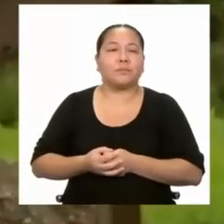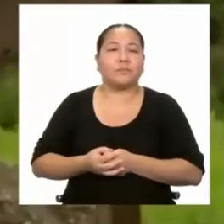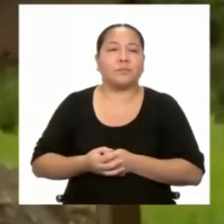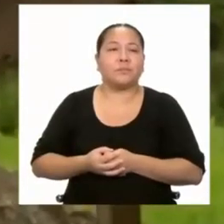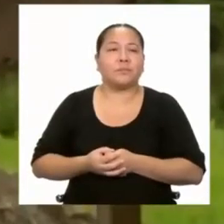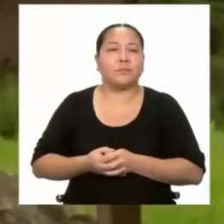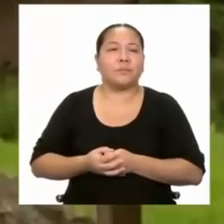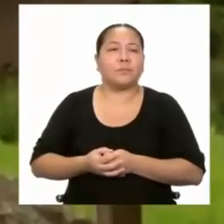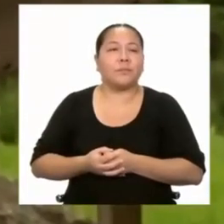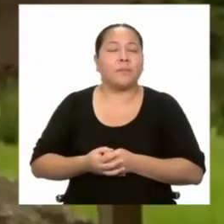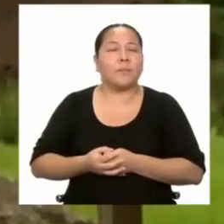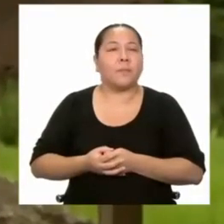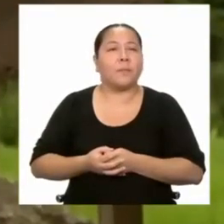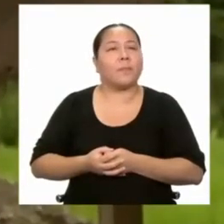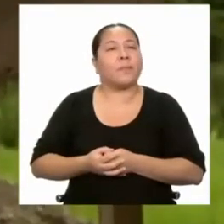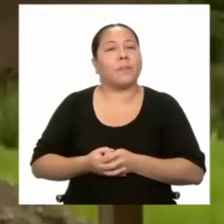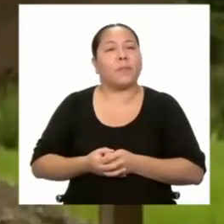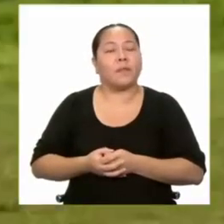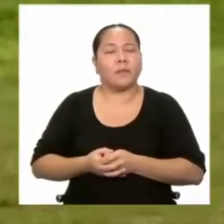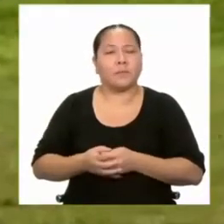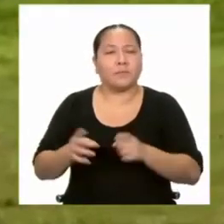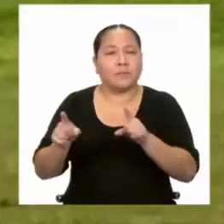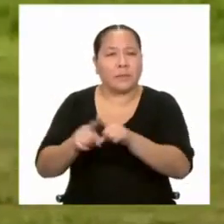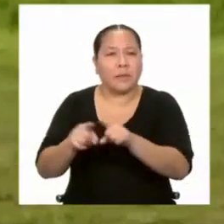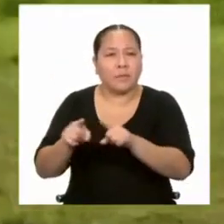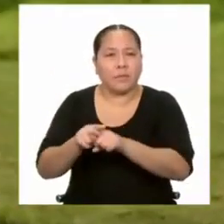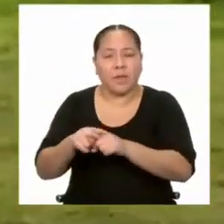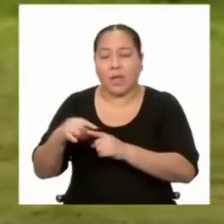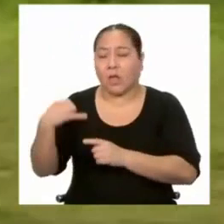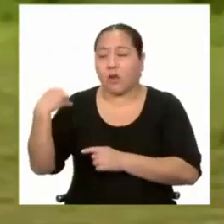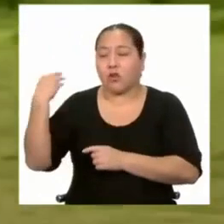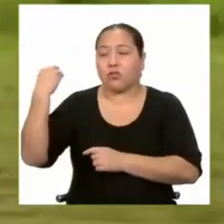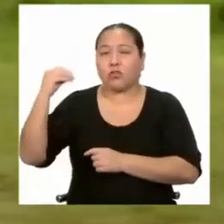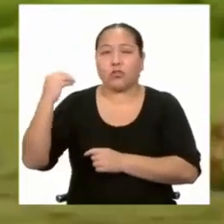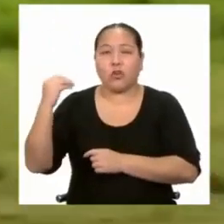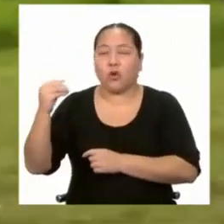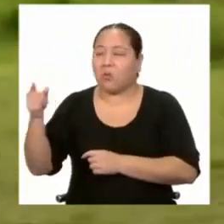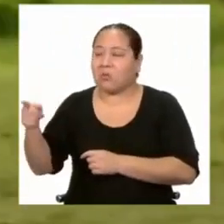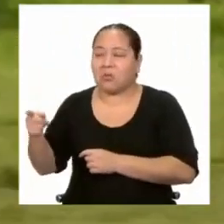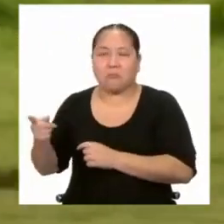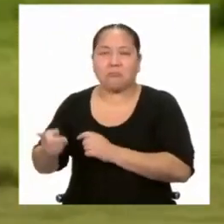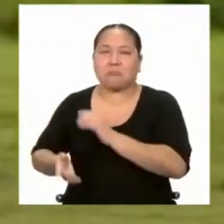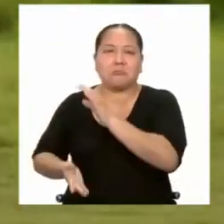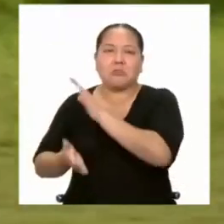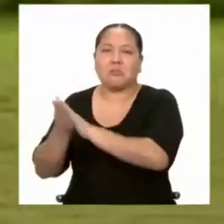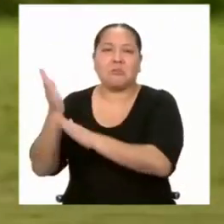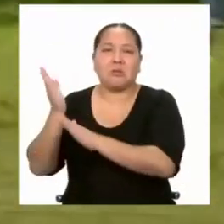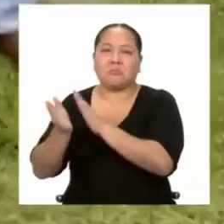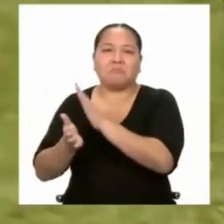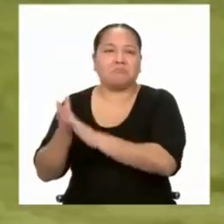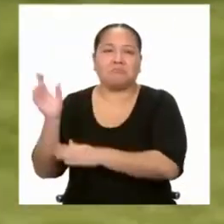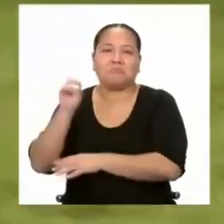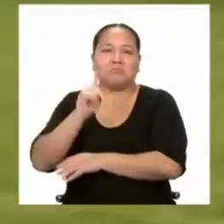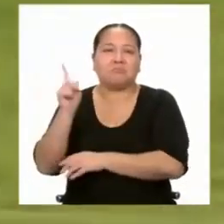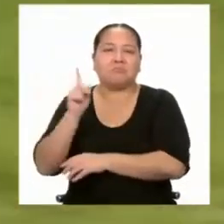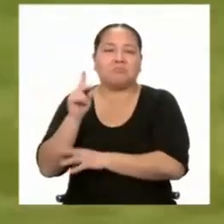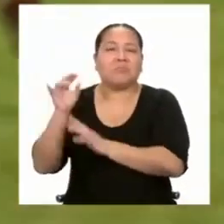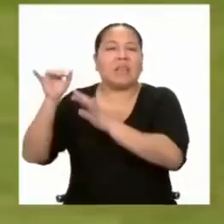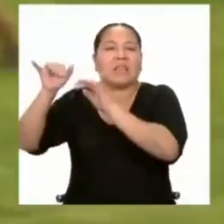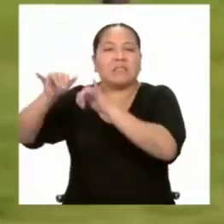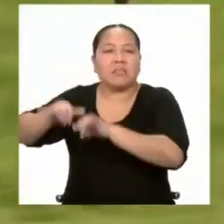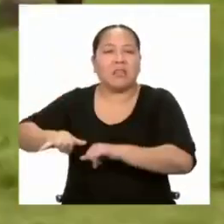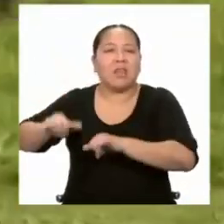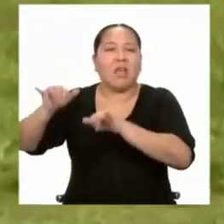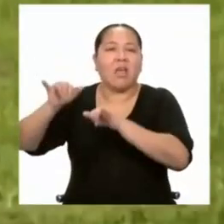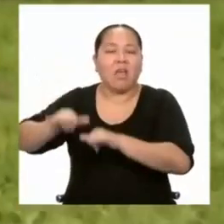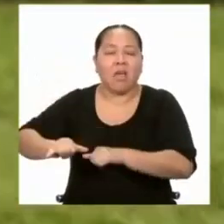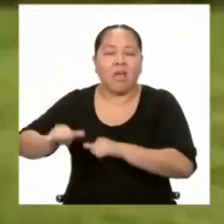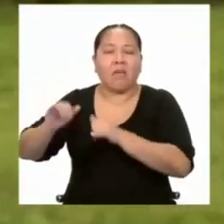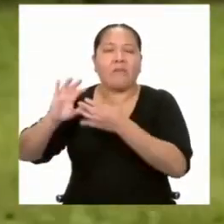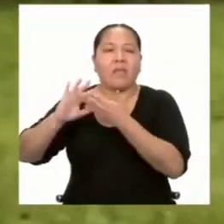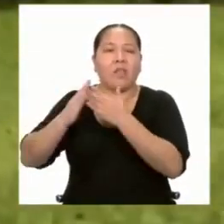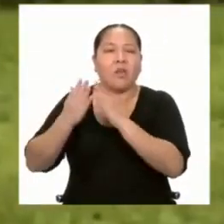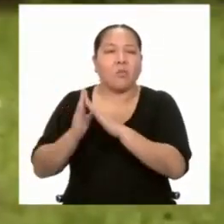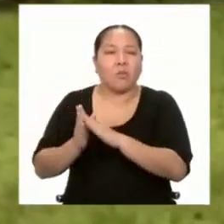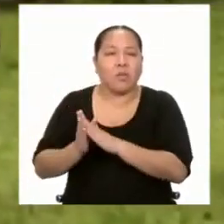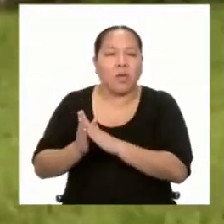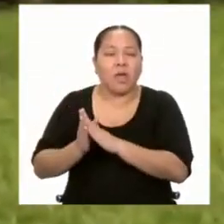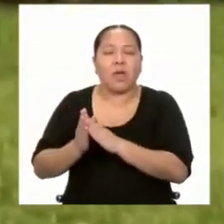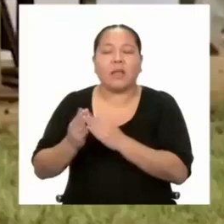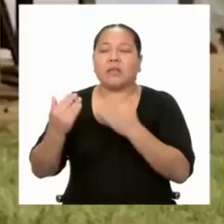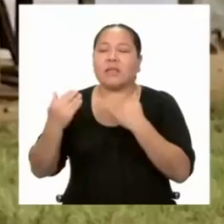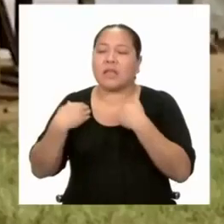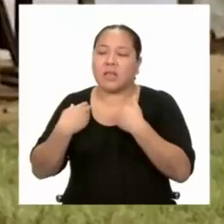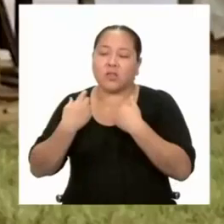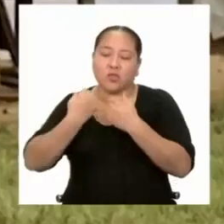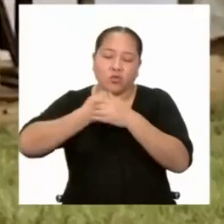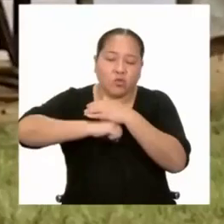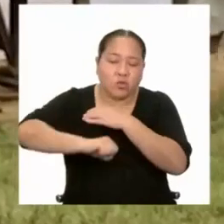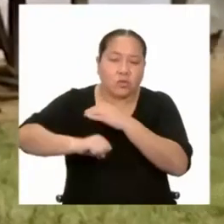Y ahora también los jóvenes también ya no se van mucho, ¿no? Se quedan en la comunidad, hacen su familia, ya tienen